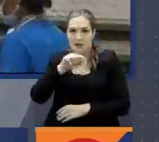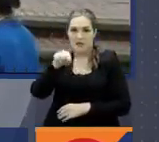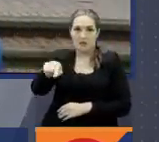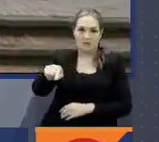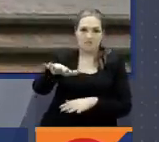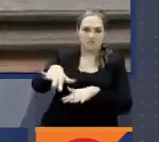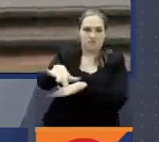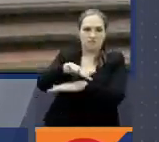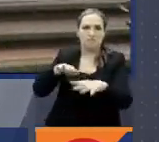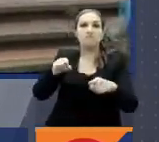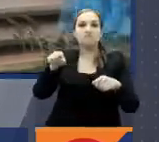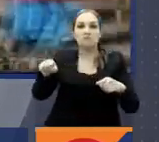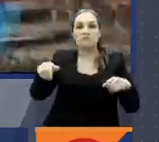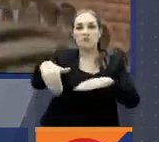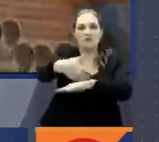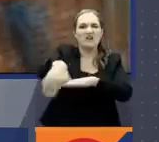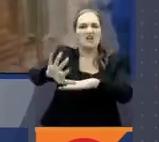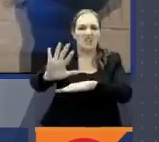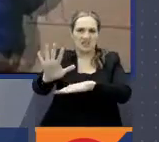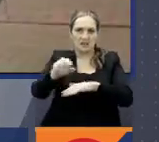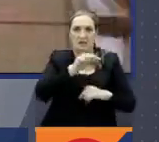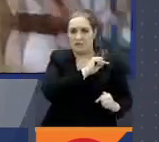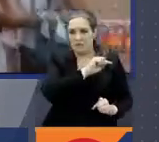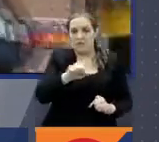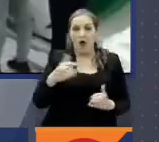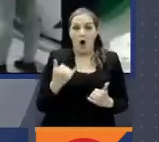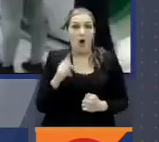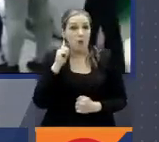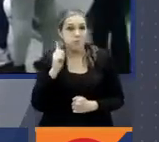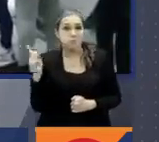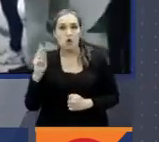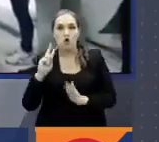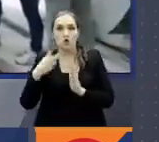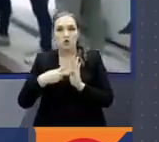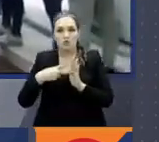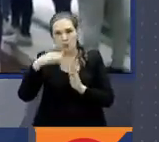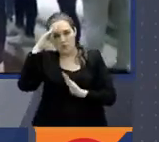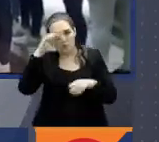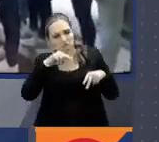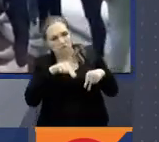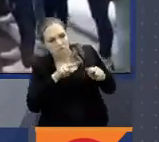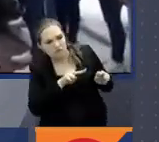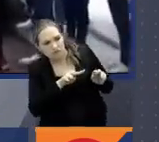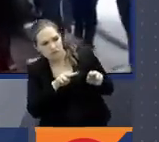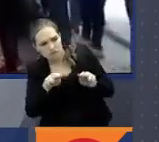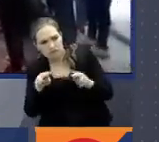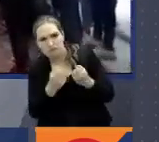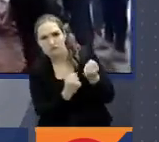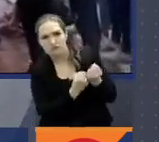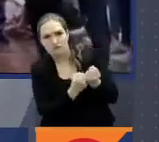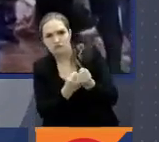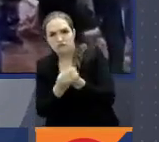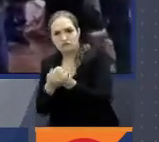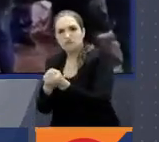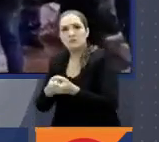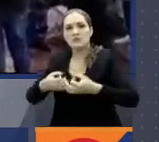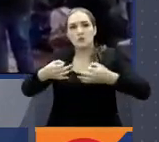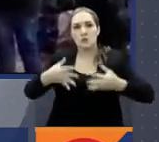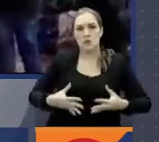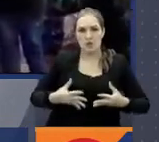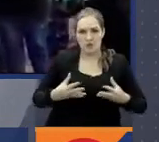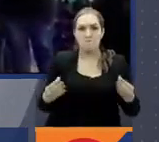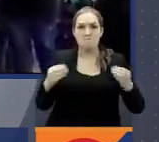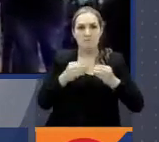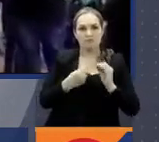nueva concentración. Hasta ahora son 2.000 uniformados de la policía los que han estado brindando acompañamiento como parte del dispositivo de seguridad y para